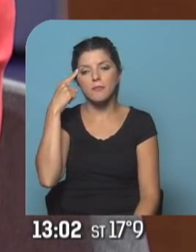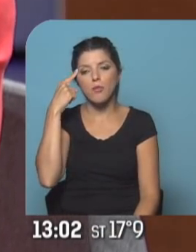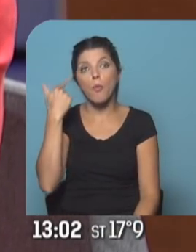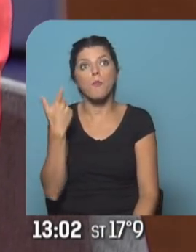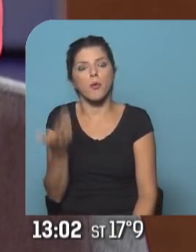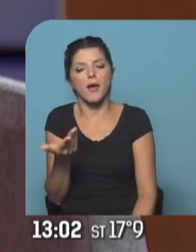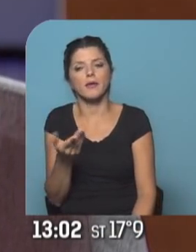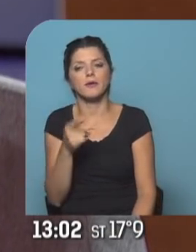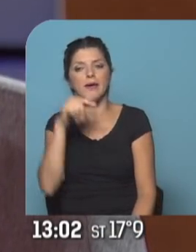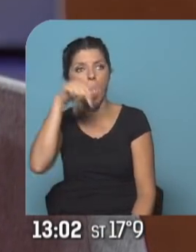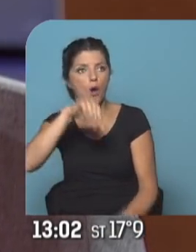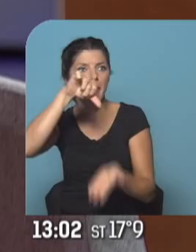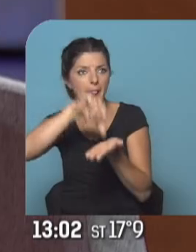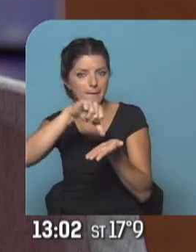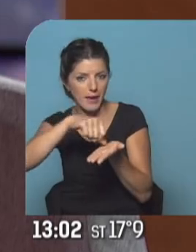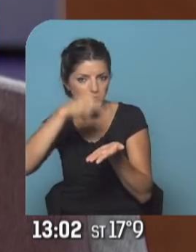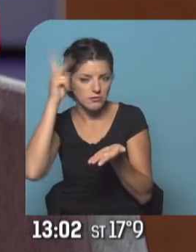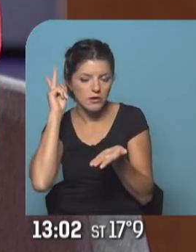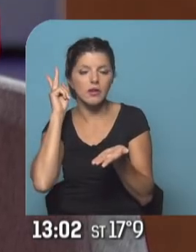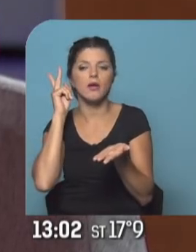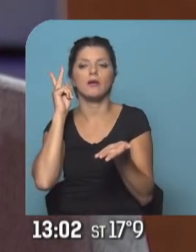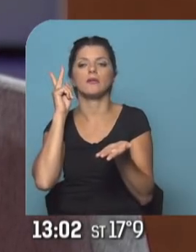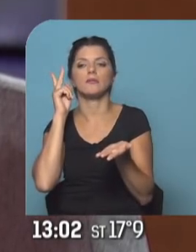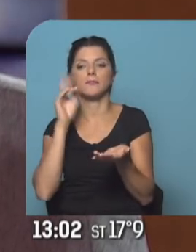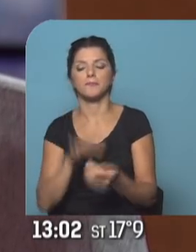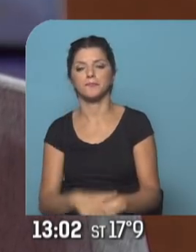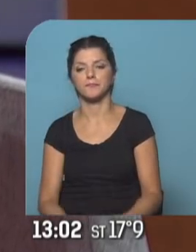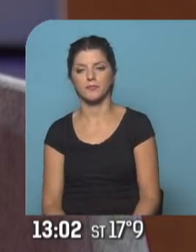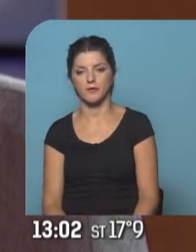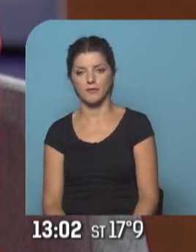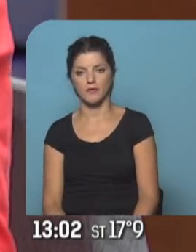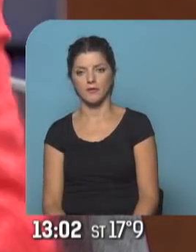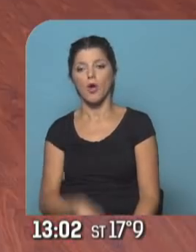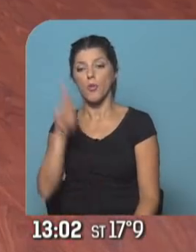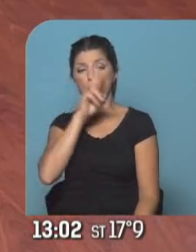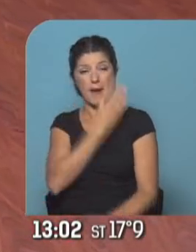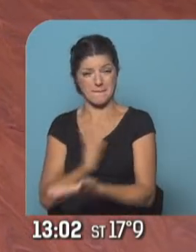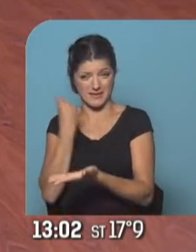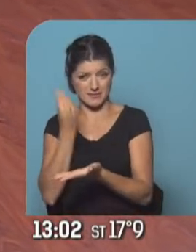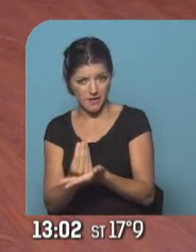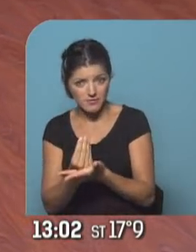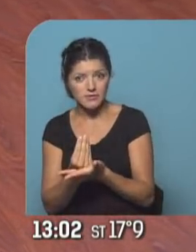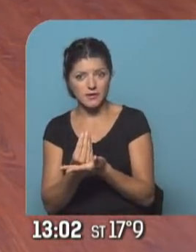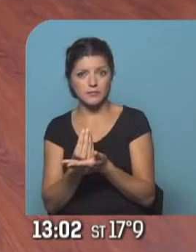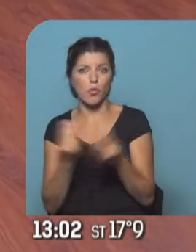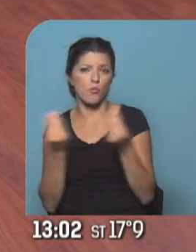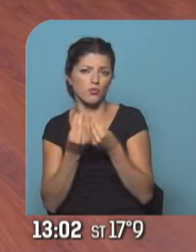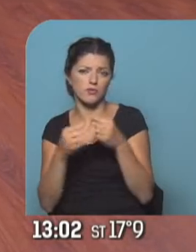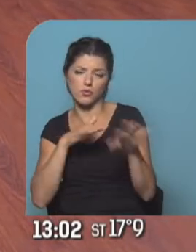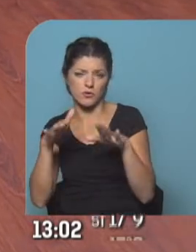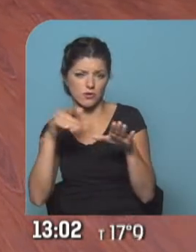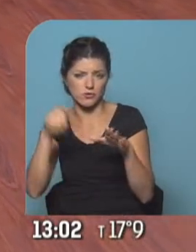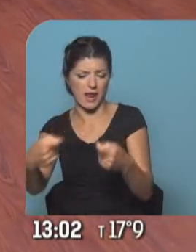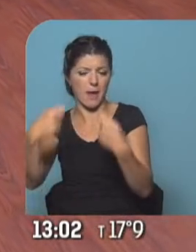esta caída tan vertiginosa que tuvo inmediatamente Bachelet en su popularidad por un montón de razones, tal vez